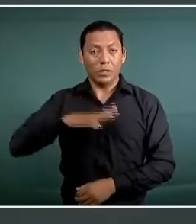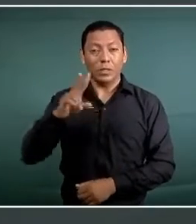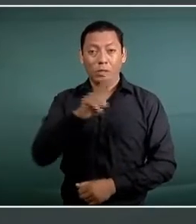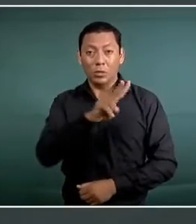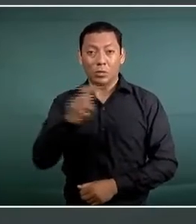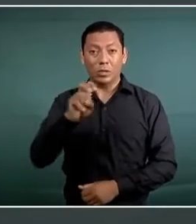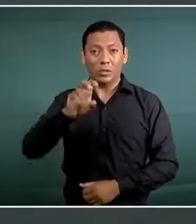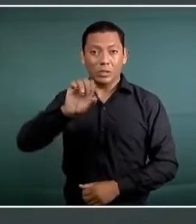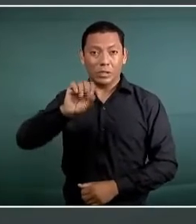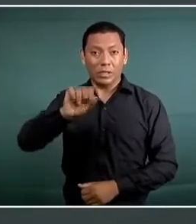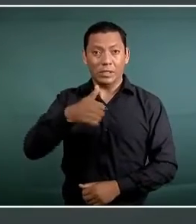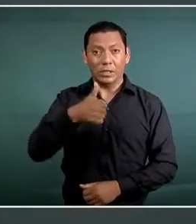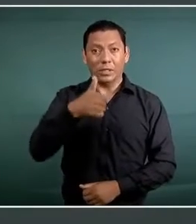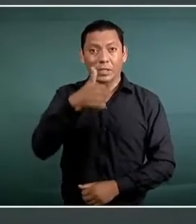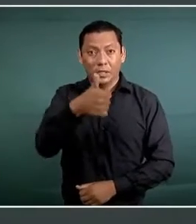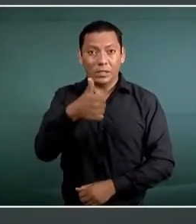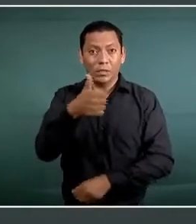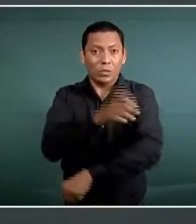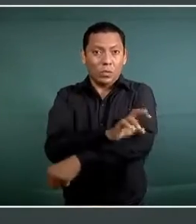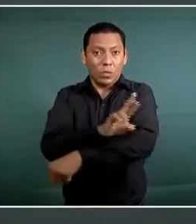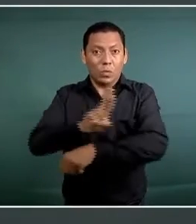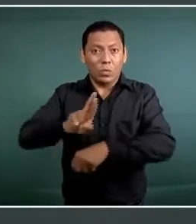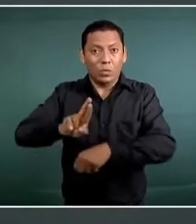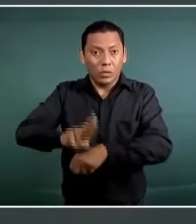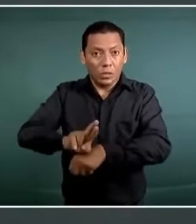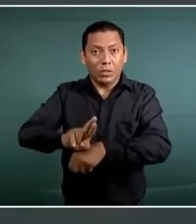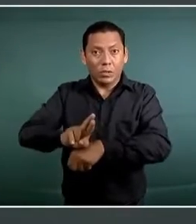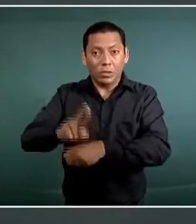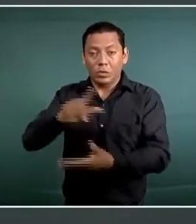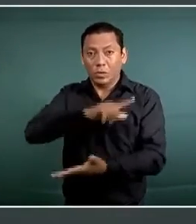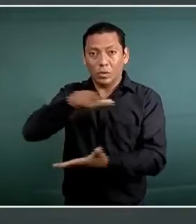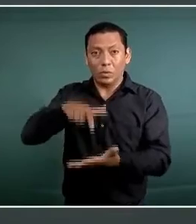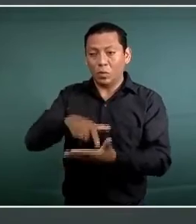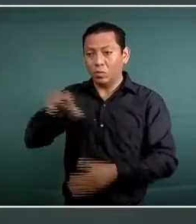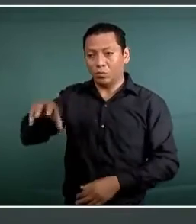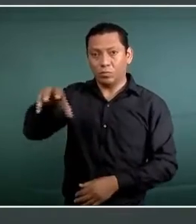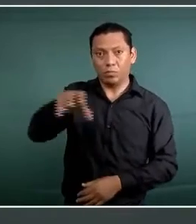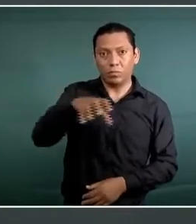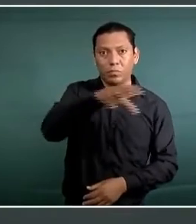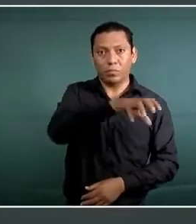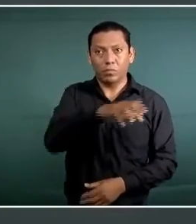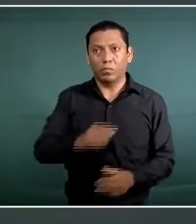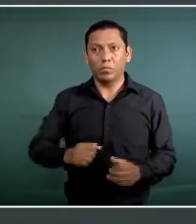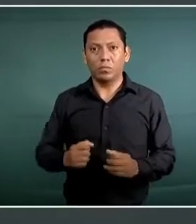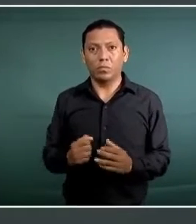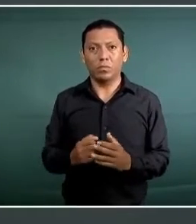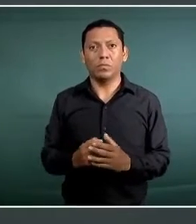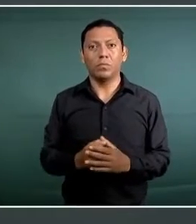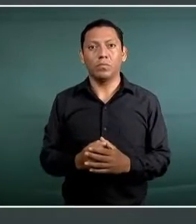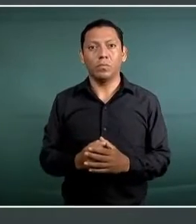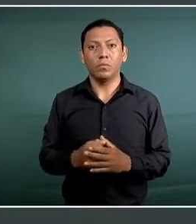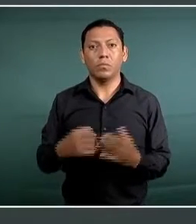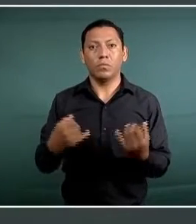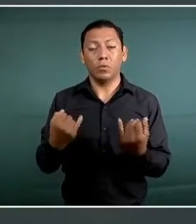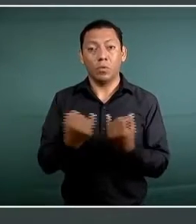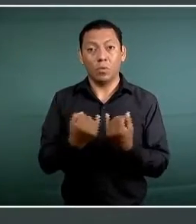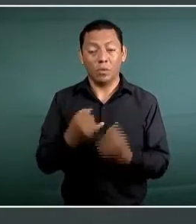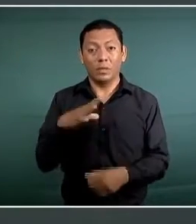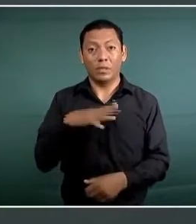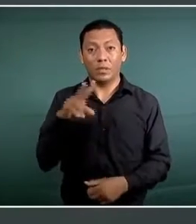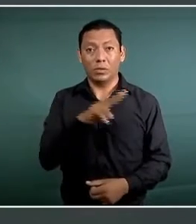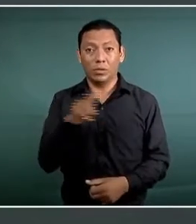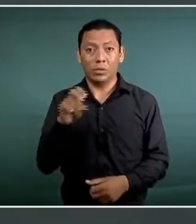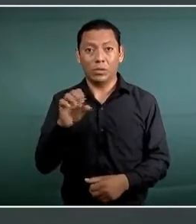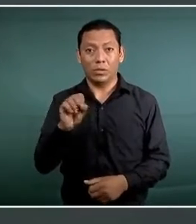sesenta y seis coordinaciones territoriales y van a ser